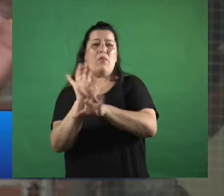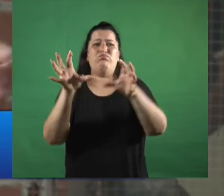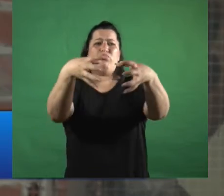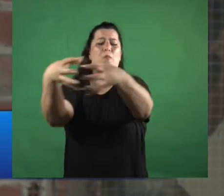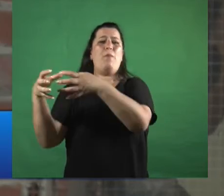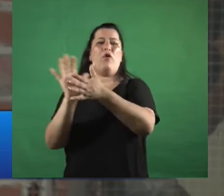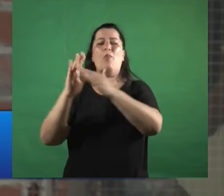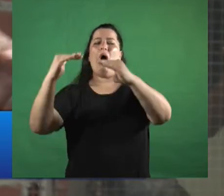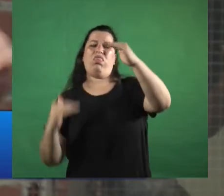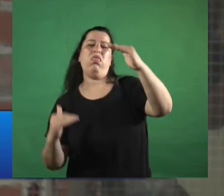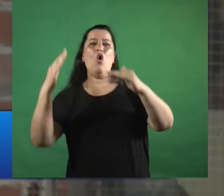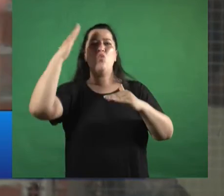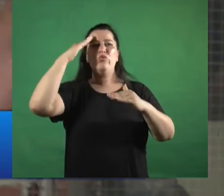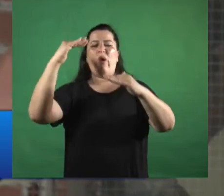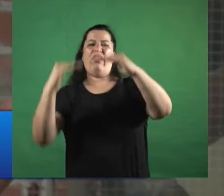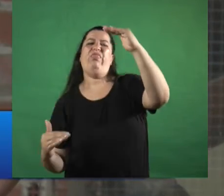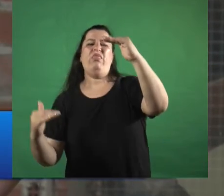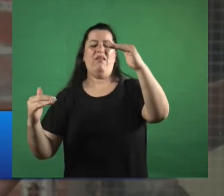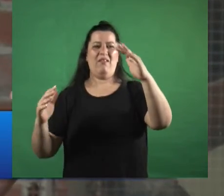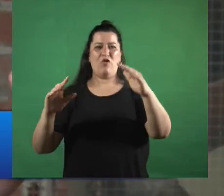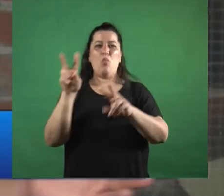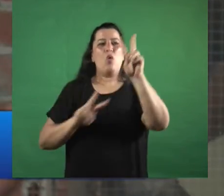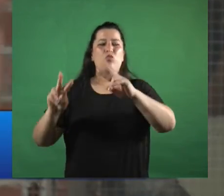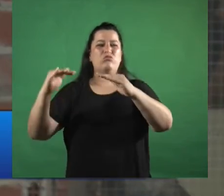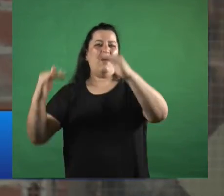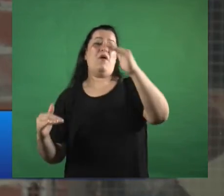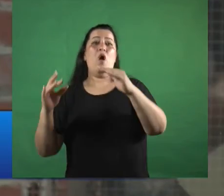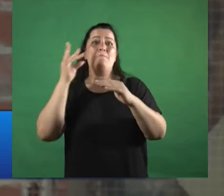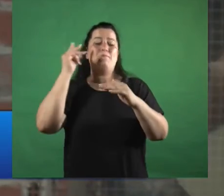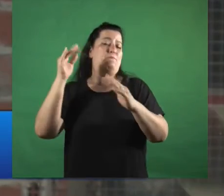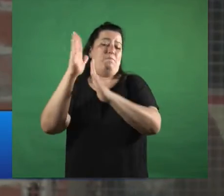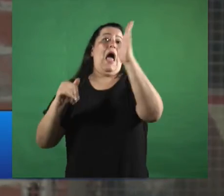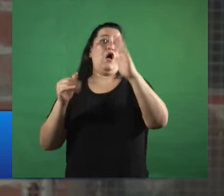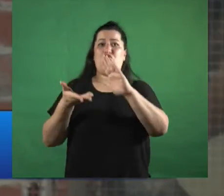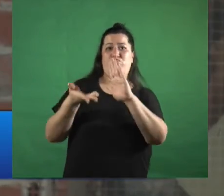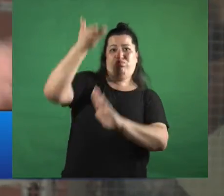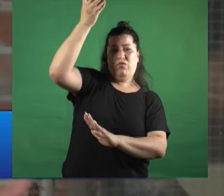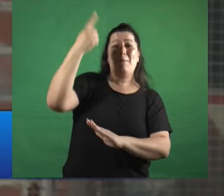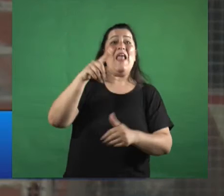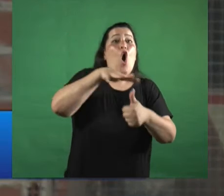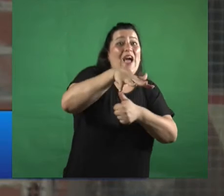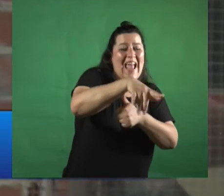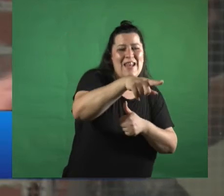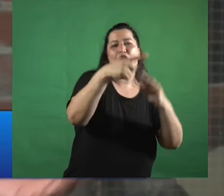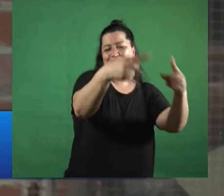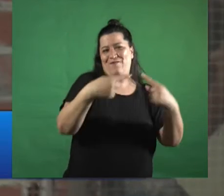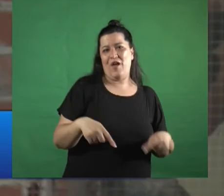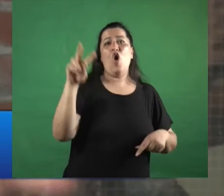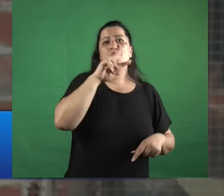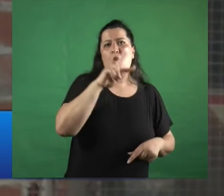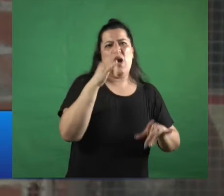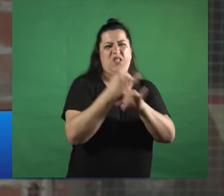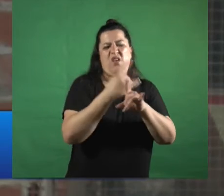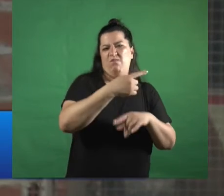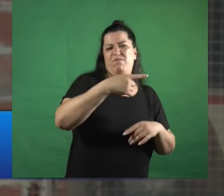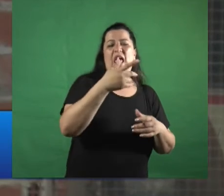cultural social y política de todos los segmentos no blancos pero claro en la intersección con la cuestión de género hace de las mujeres racializadas o no